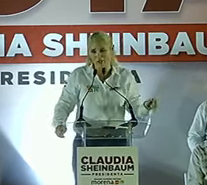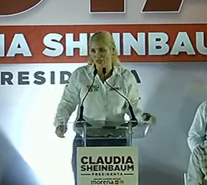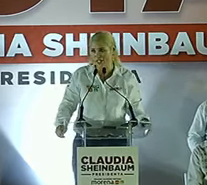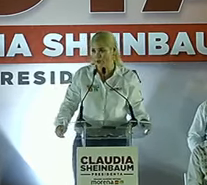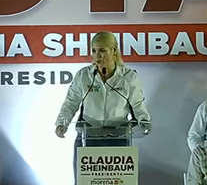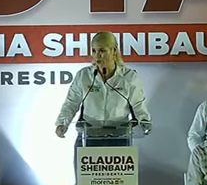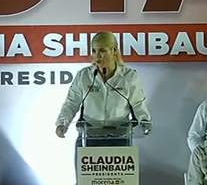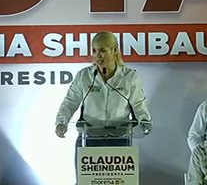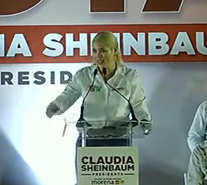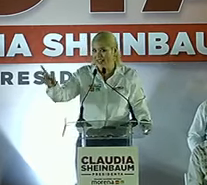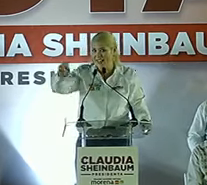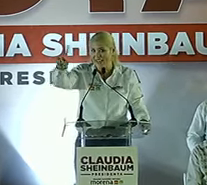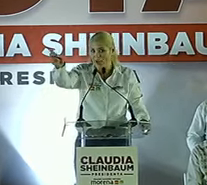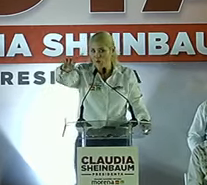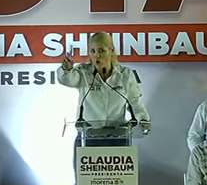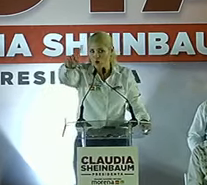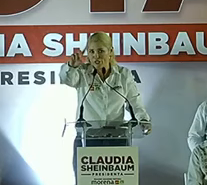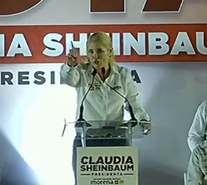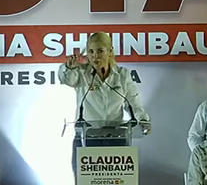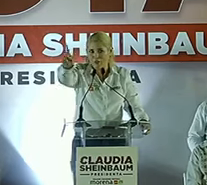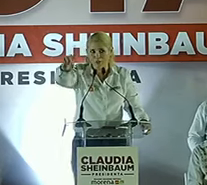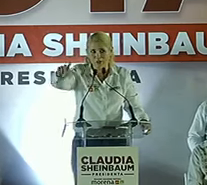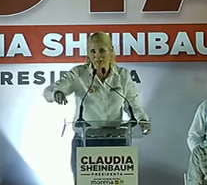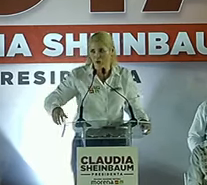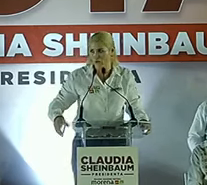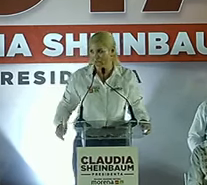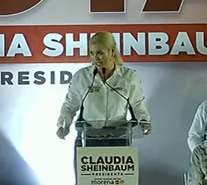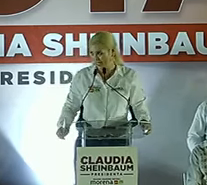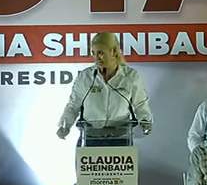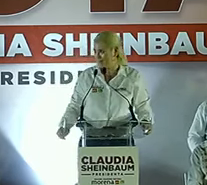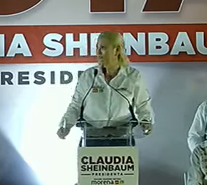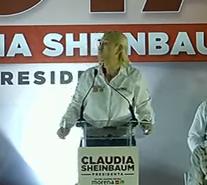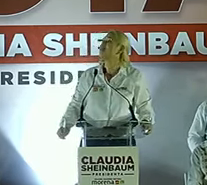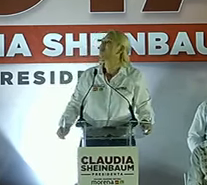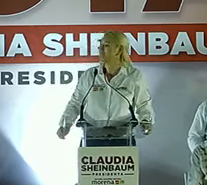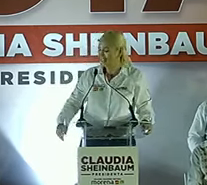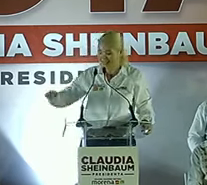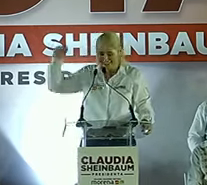servicios gratuitos tampoco se los vamos a perdonar